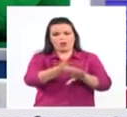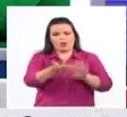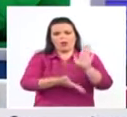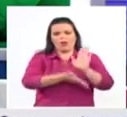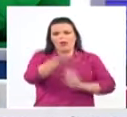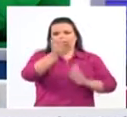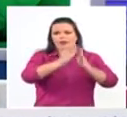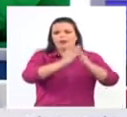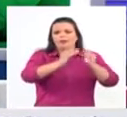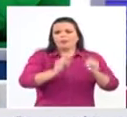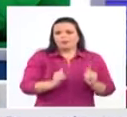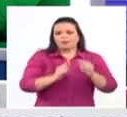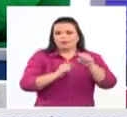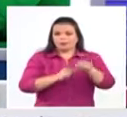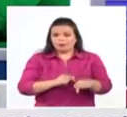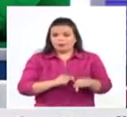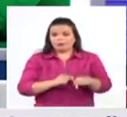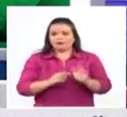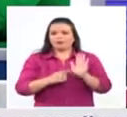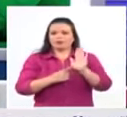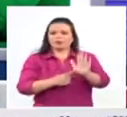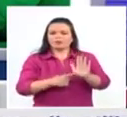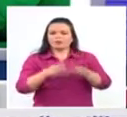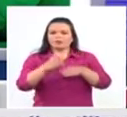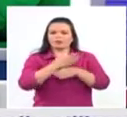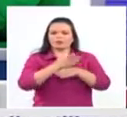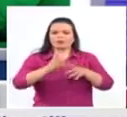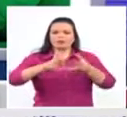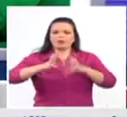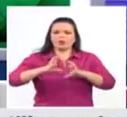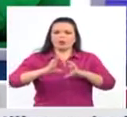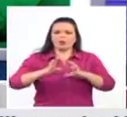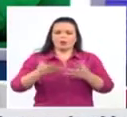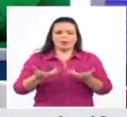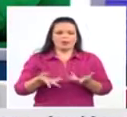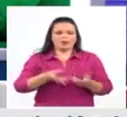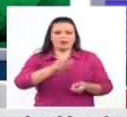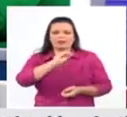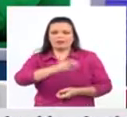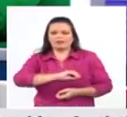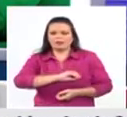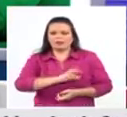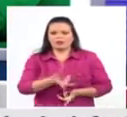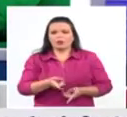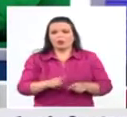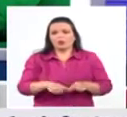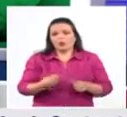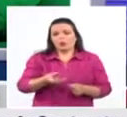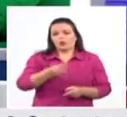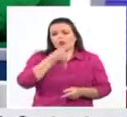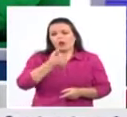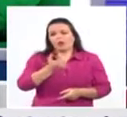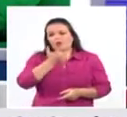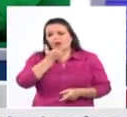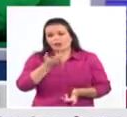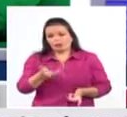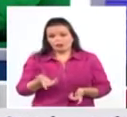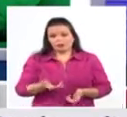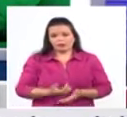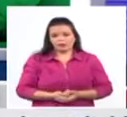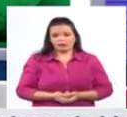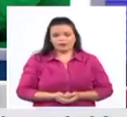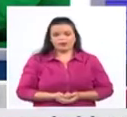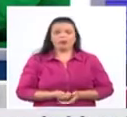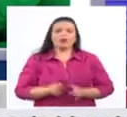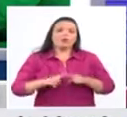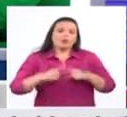conjunto de estados emocionales que hablan a favor de que la COVID ha dejado una huella en ellos. Eso, por supuesto, depende de